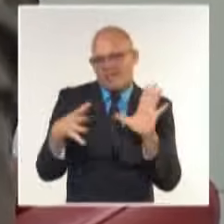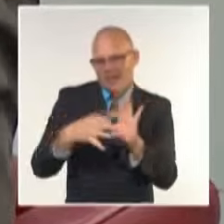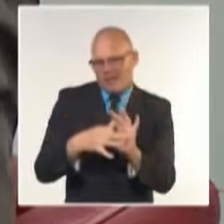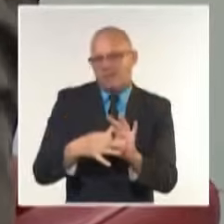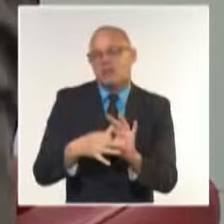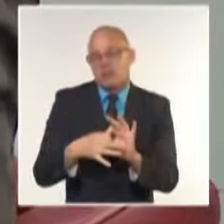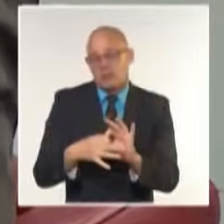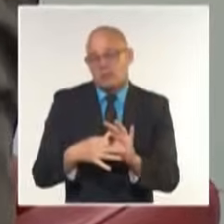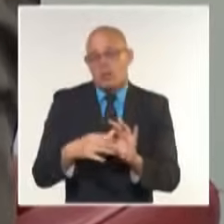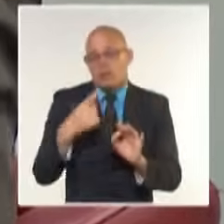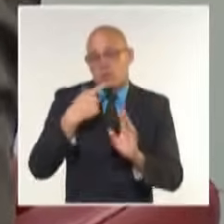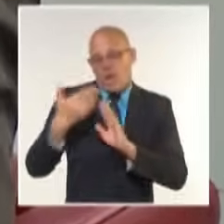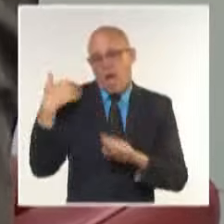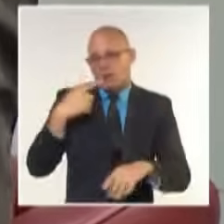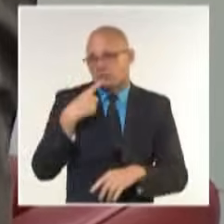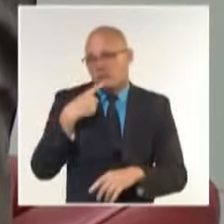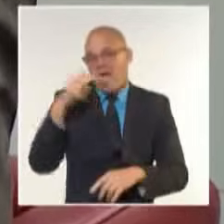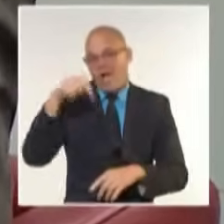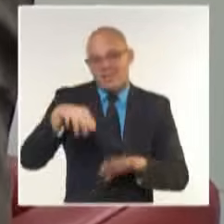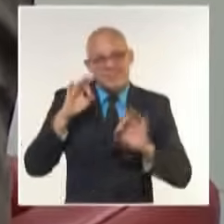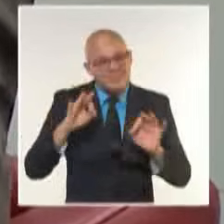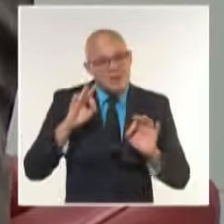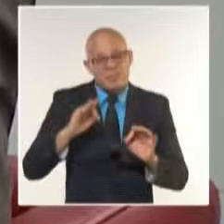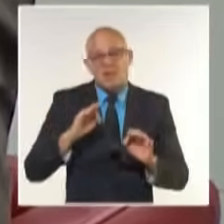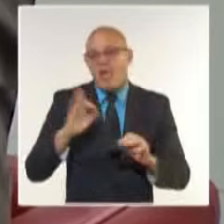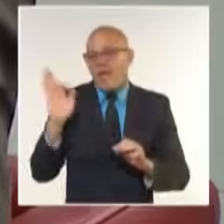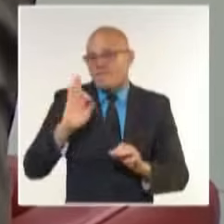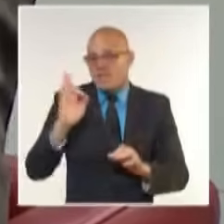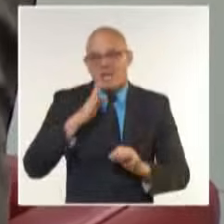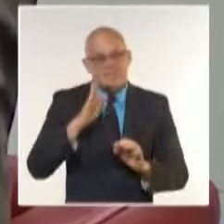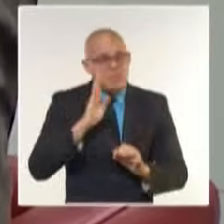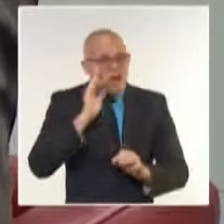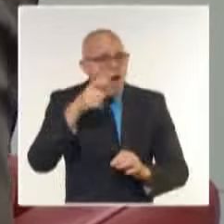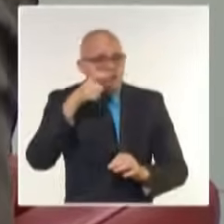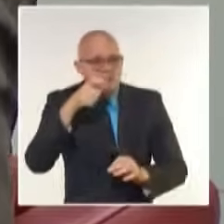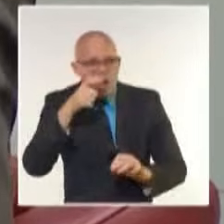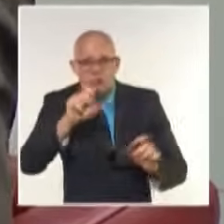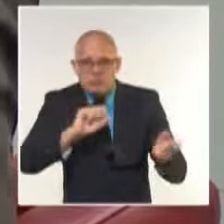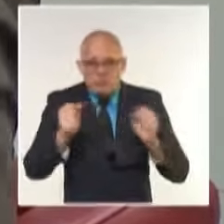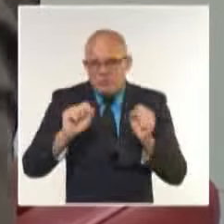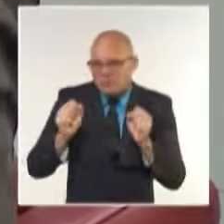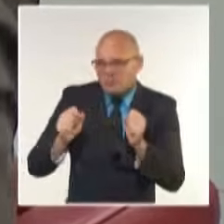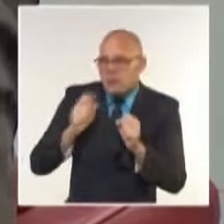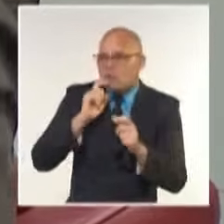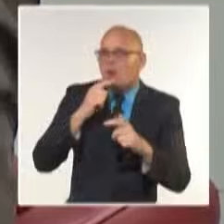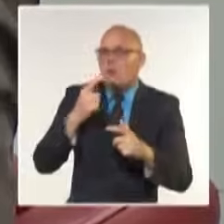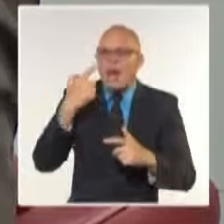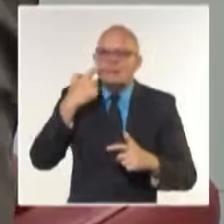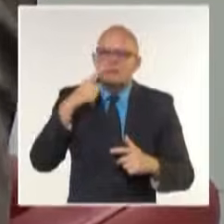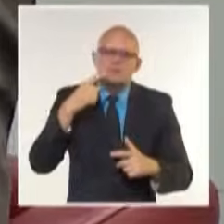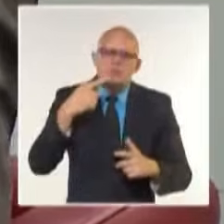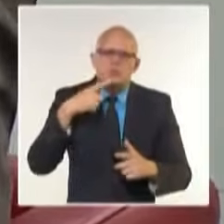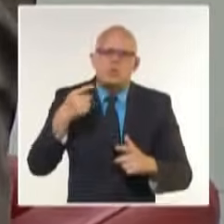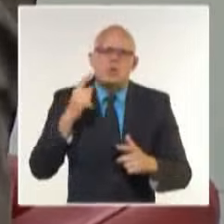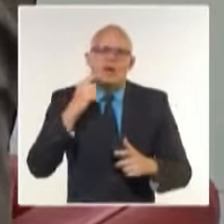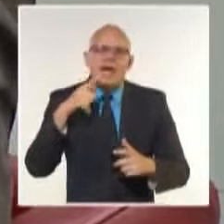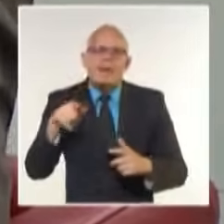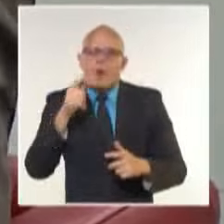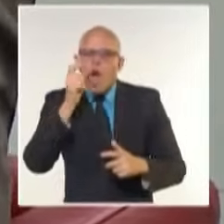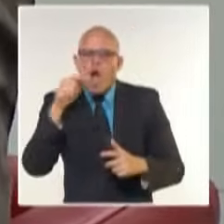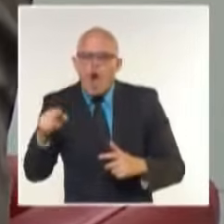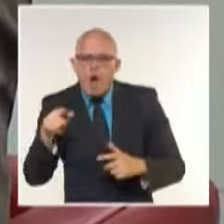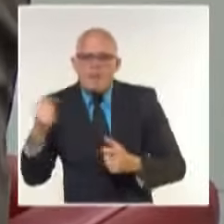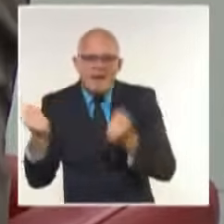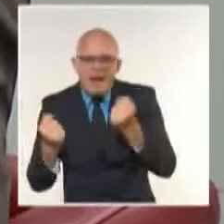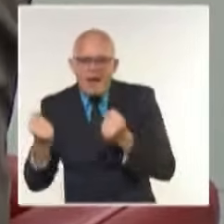de manera permanente la Fiscalía, dentro de los objetivos a controlar, siempre está las relaciones contractuales. En la acción de control